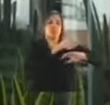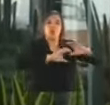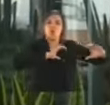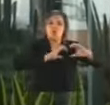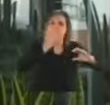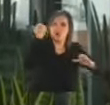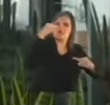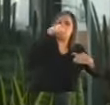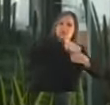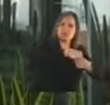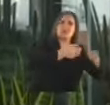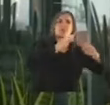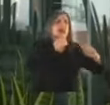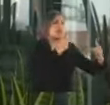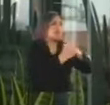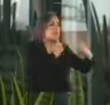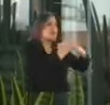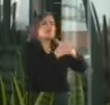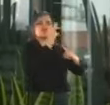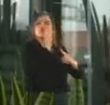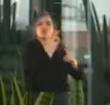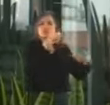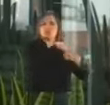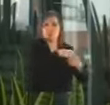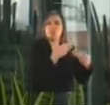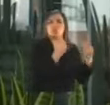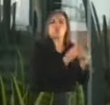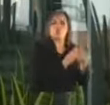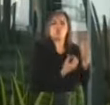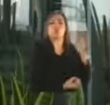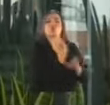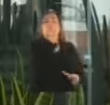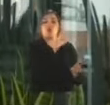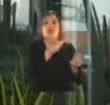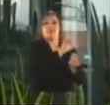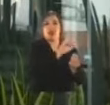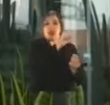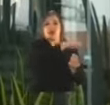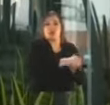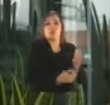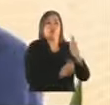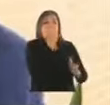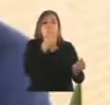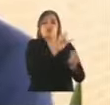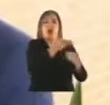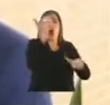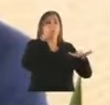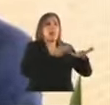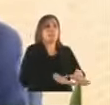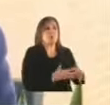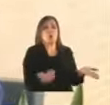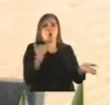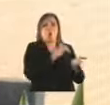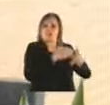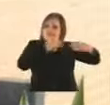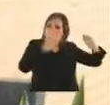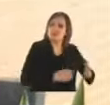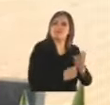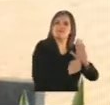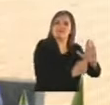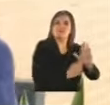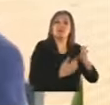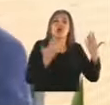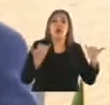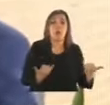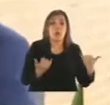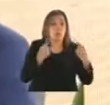como desde la conversación permanente, que el Nuevo Liberalismo regrese a la política como hoy es una realidad. Muy bien, pues tenemos